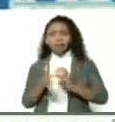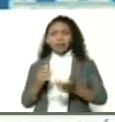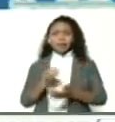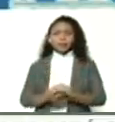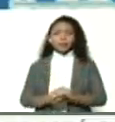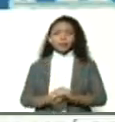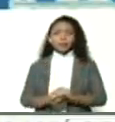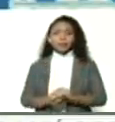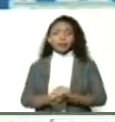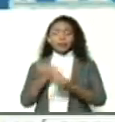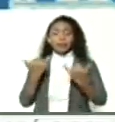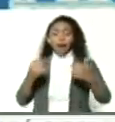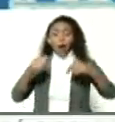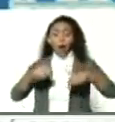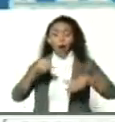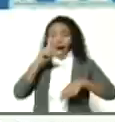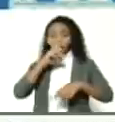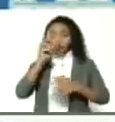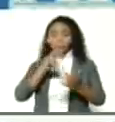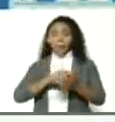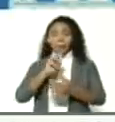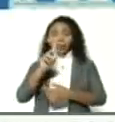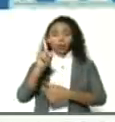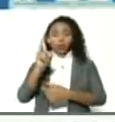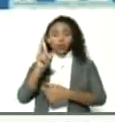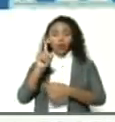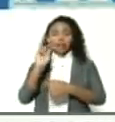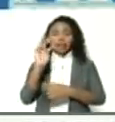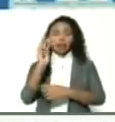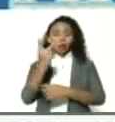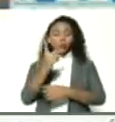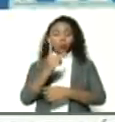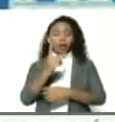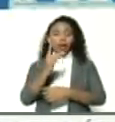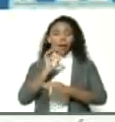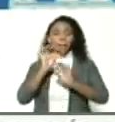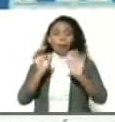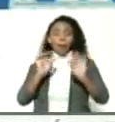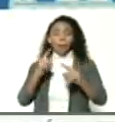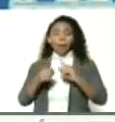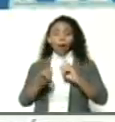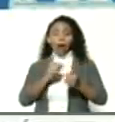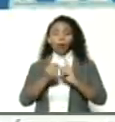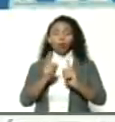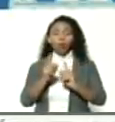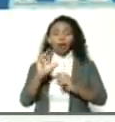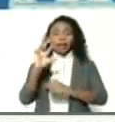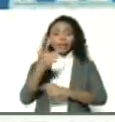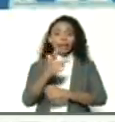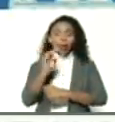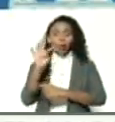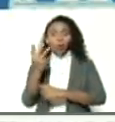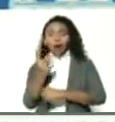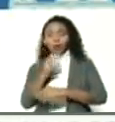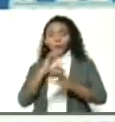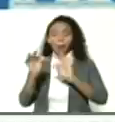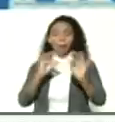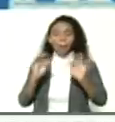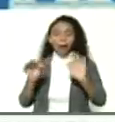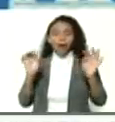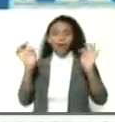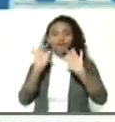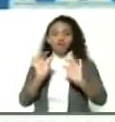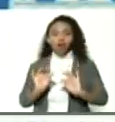Ya hoy, en el año 2021, Venezuela está en su segunda ola, pero hay países que ya están en el tercer y la cuarta